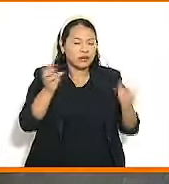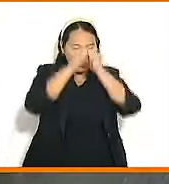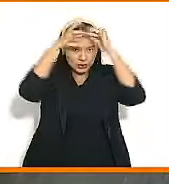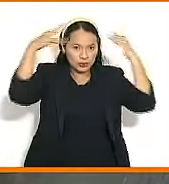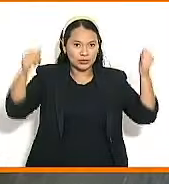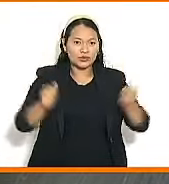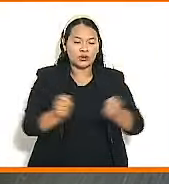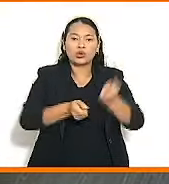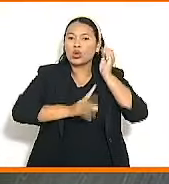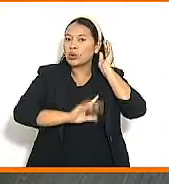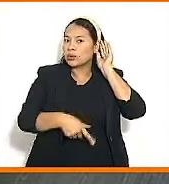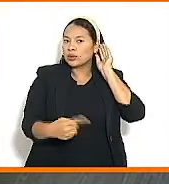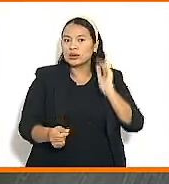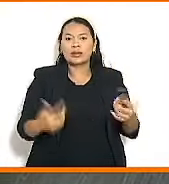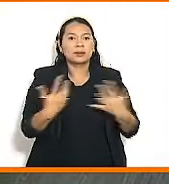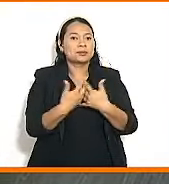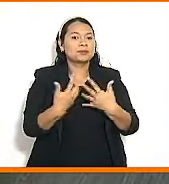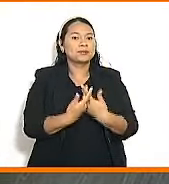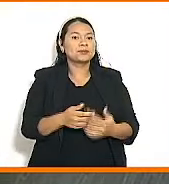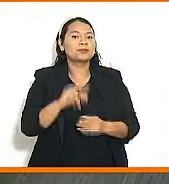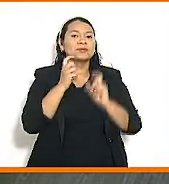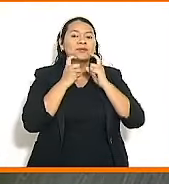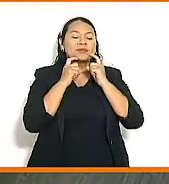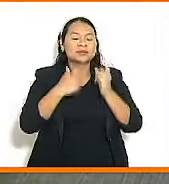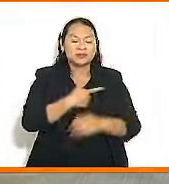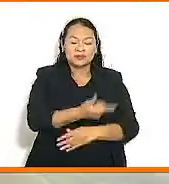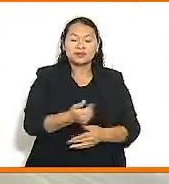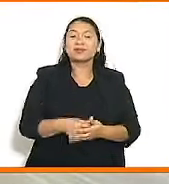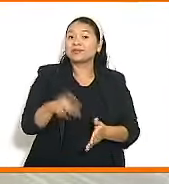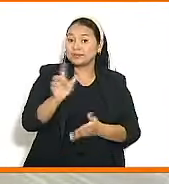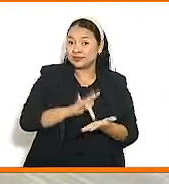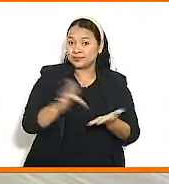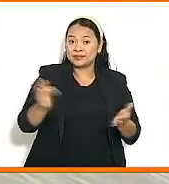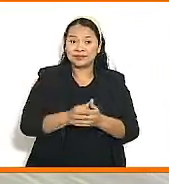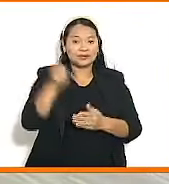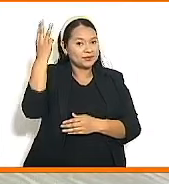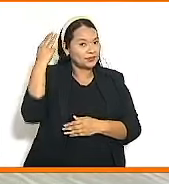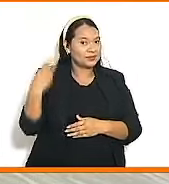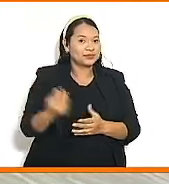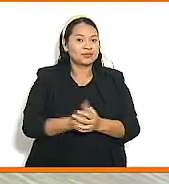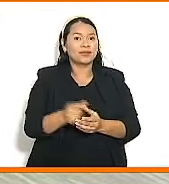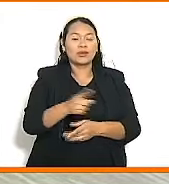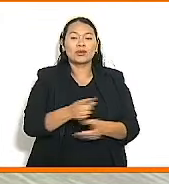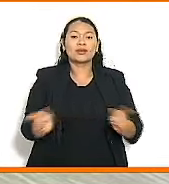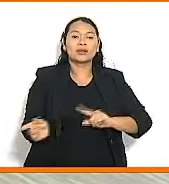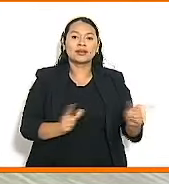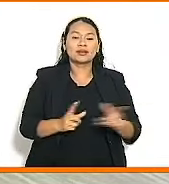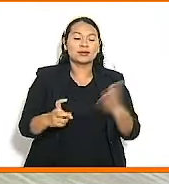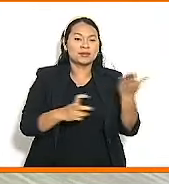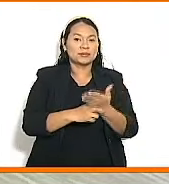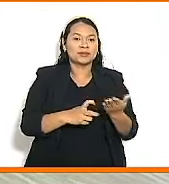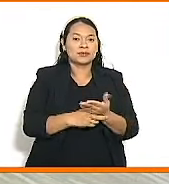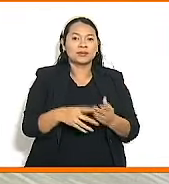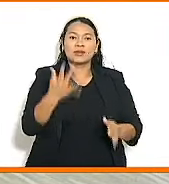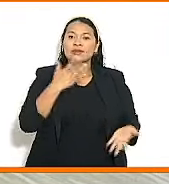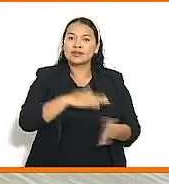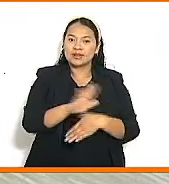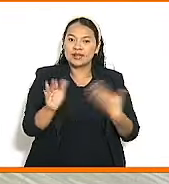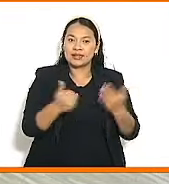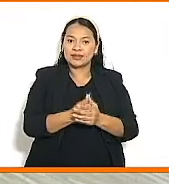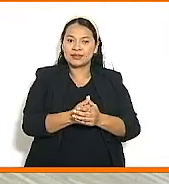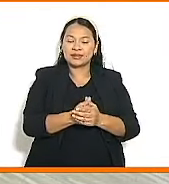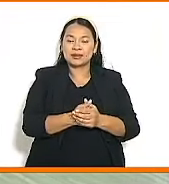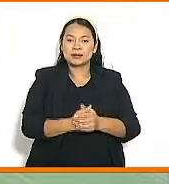realidad en diaria junto a Tatiana. Muchas gracias, Kenia. Así es, querido jugador, esperamos que tengas tu boleto soñador en mano y te deseo muchísima suerte porque vamos